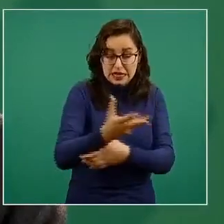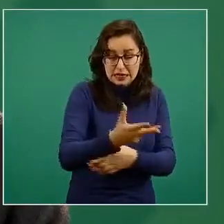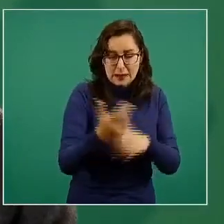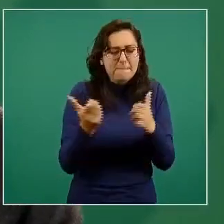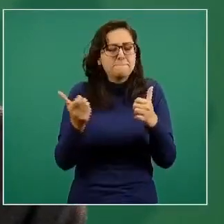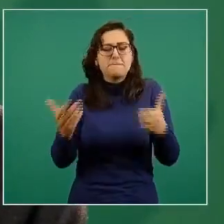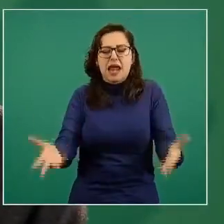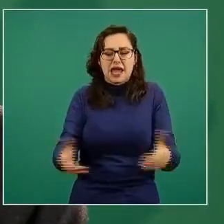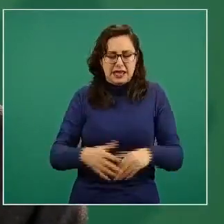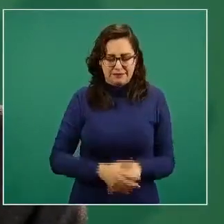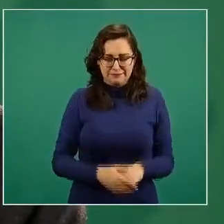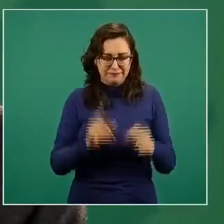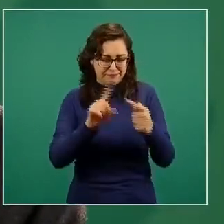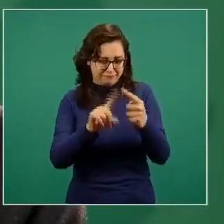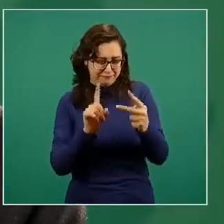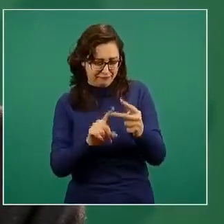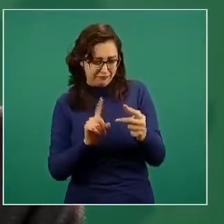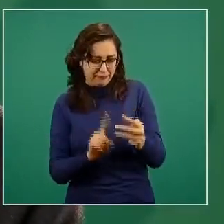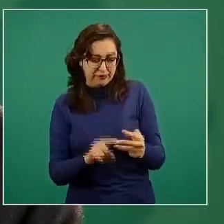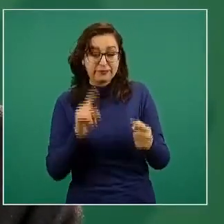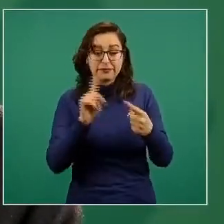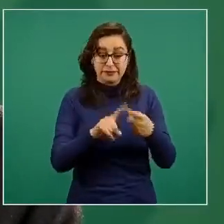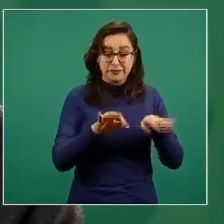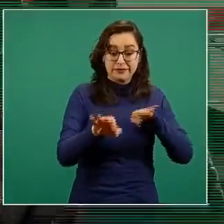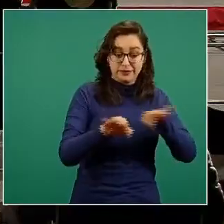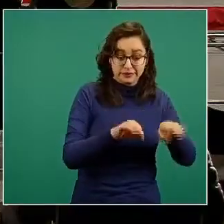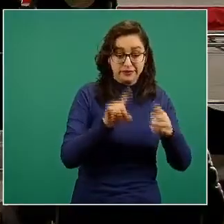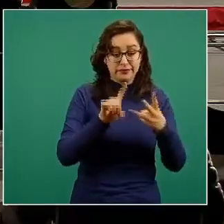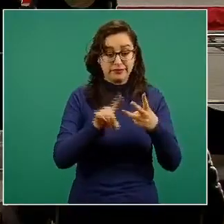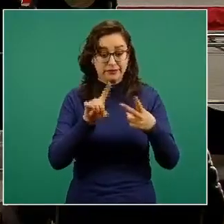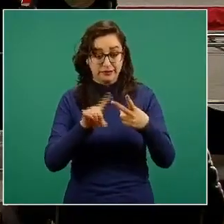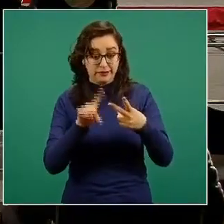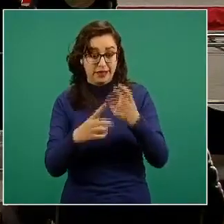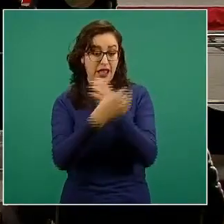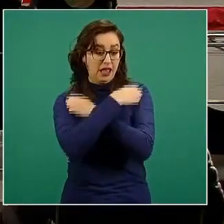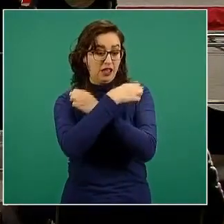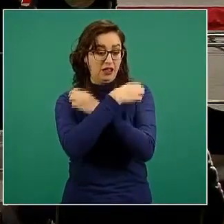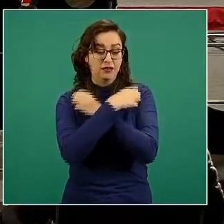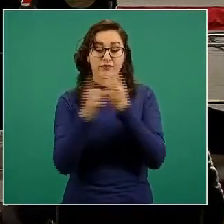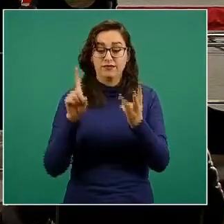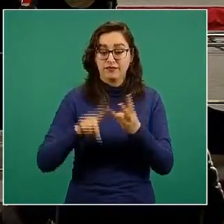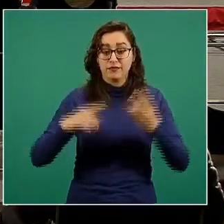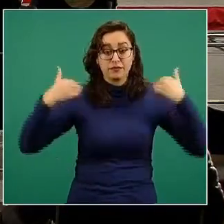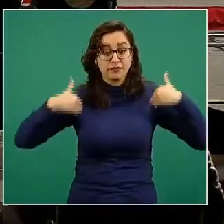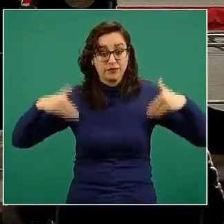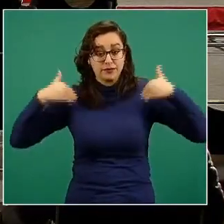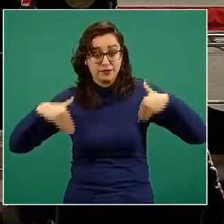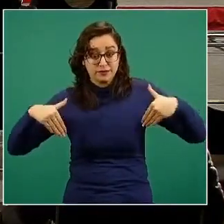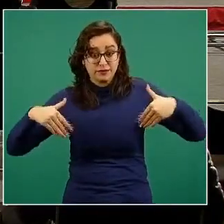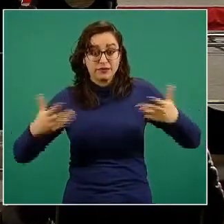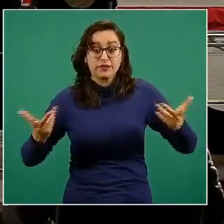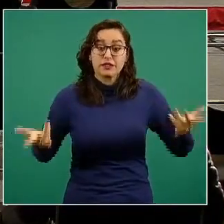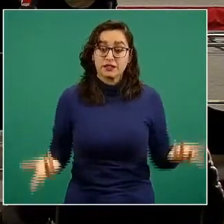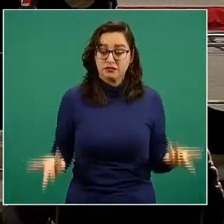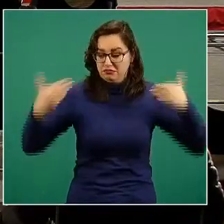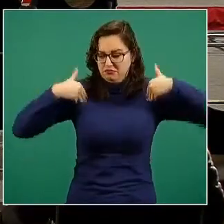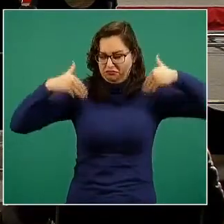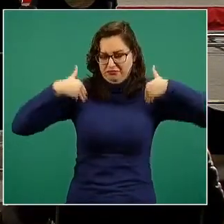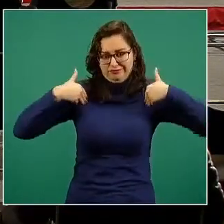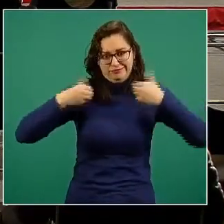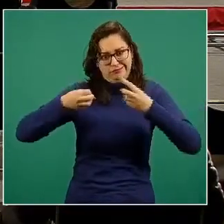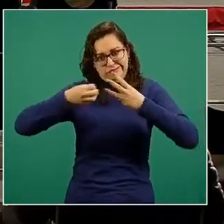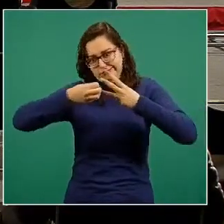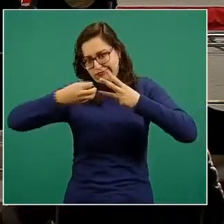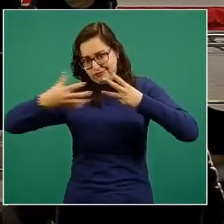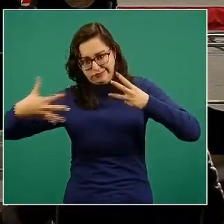congregan: trabajo, educación y recreación. La recreación, desde luego, es un conjunto muy amplio,